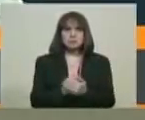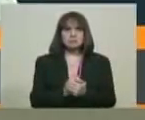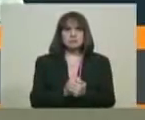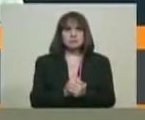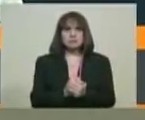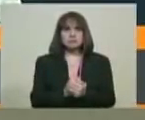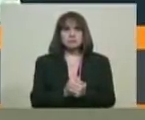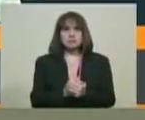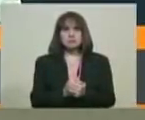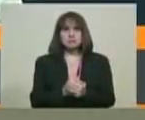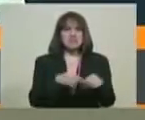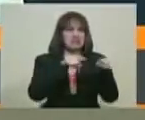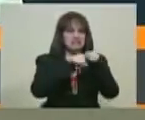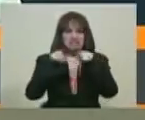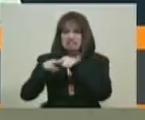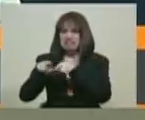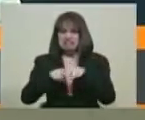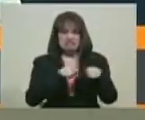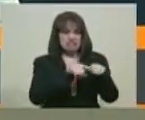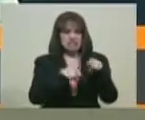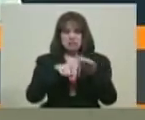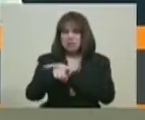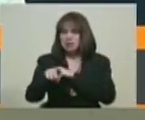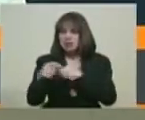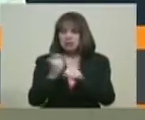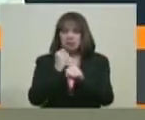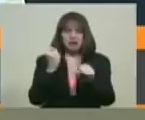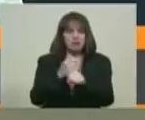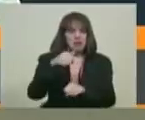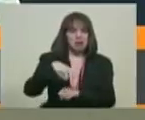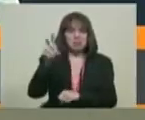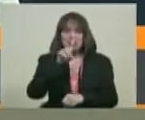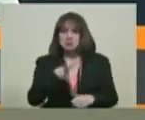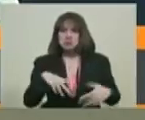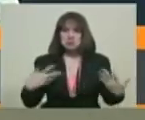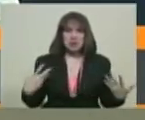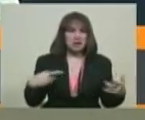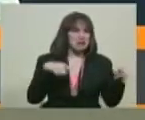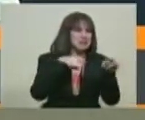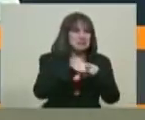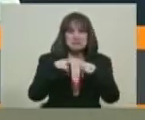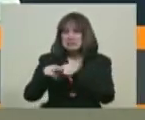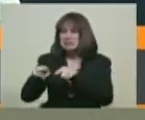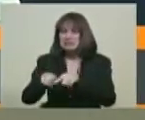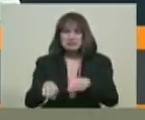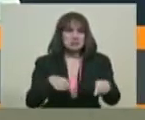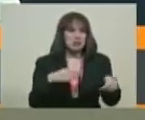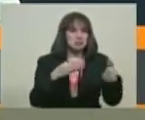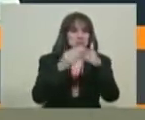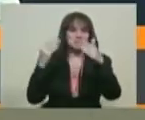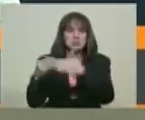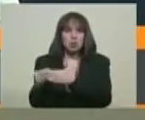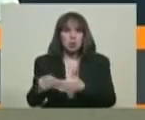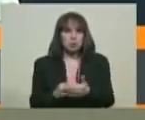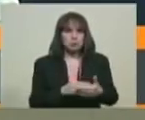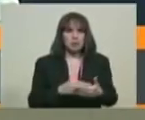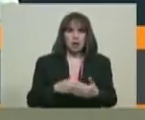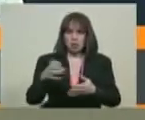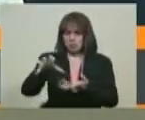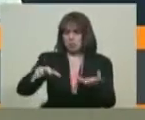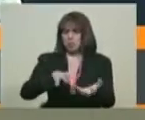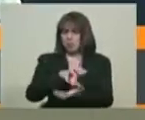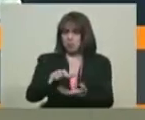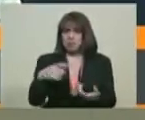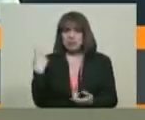meta en la vida interna, que nadie intervenga en los asuntos internos de problemas que